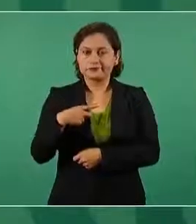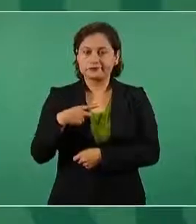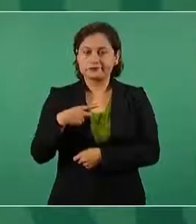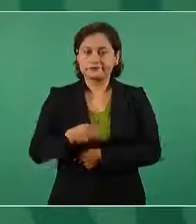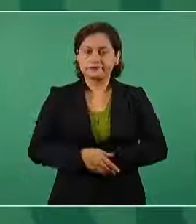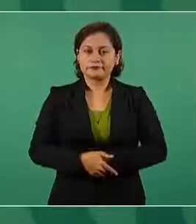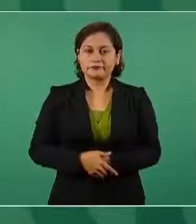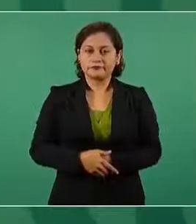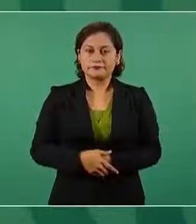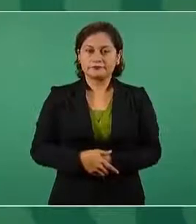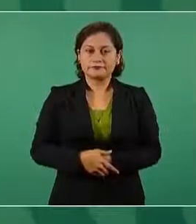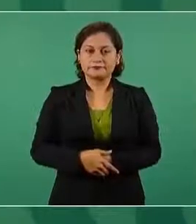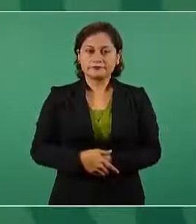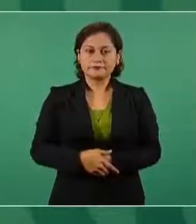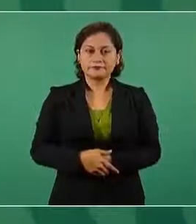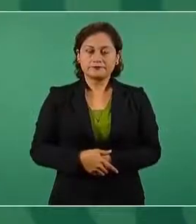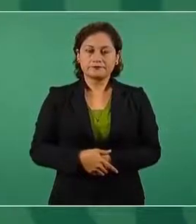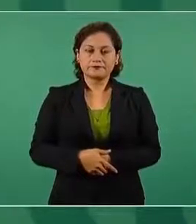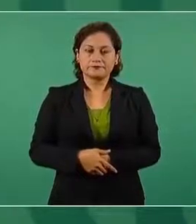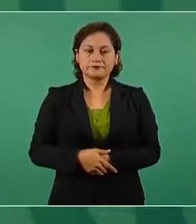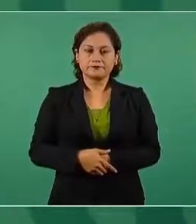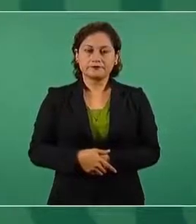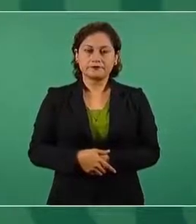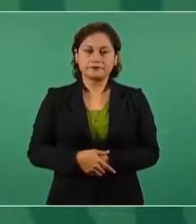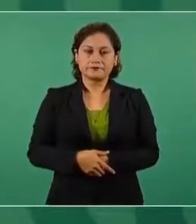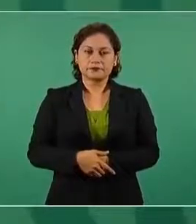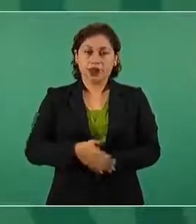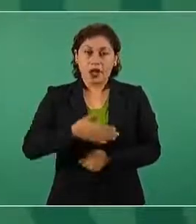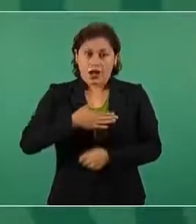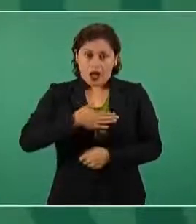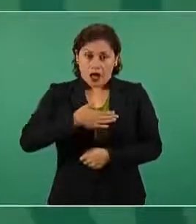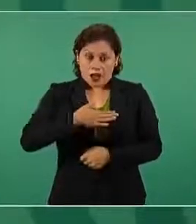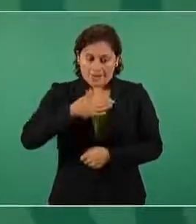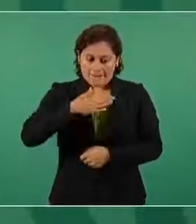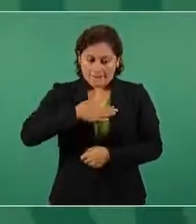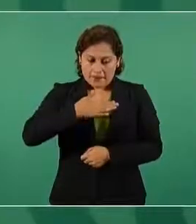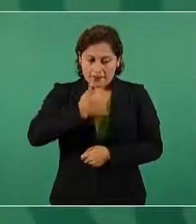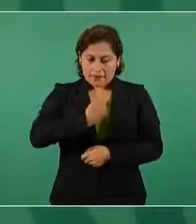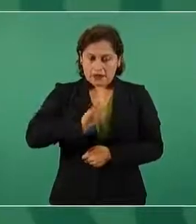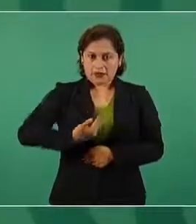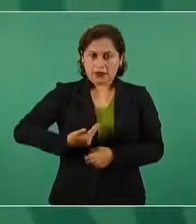sin injerencia del Poder Ejecutivo como era antes,